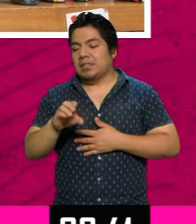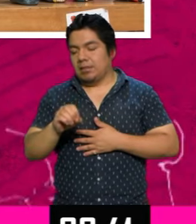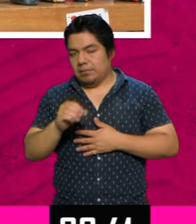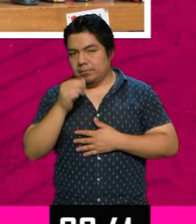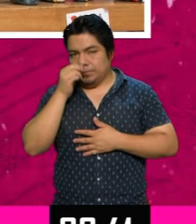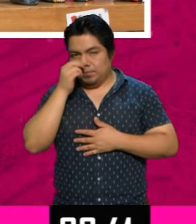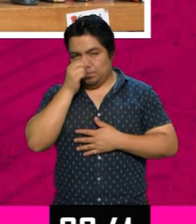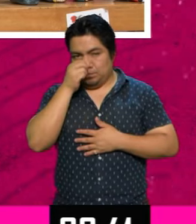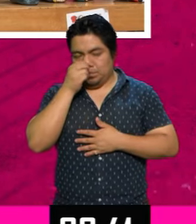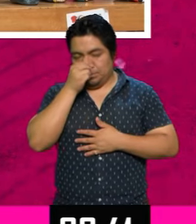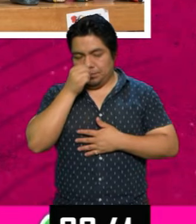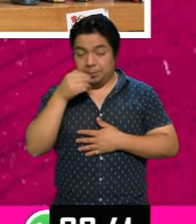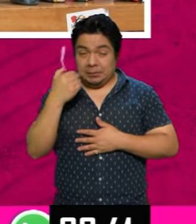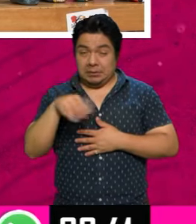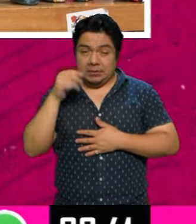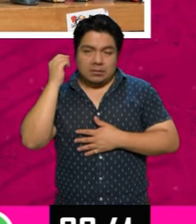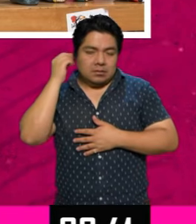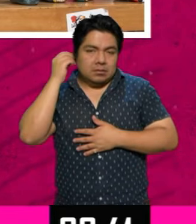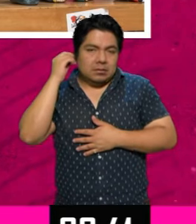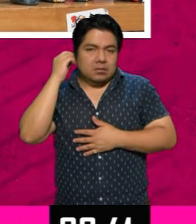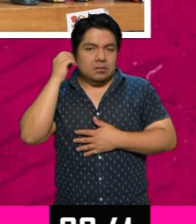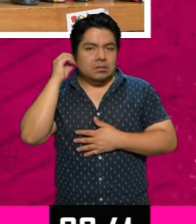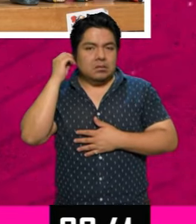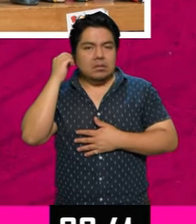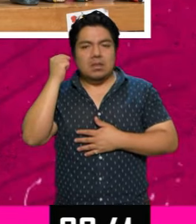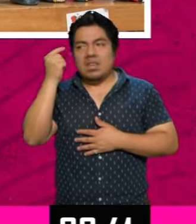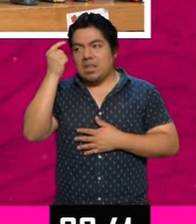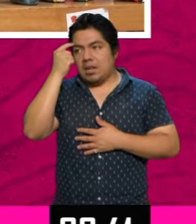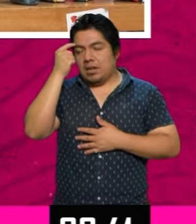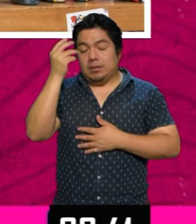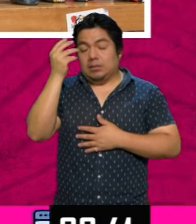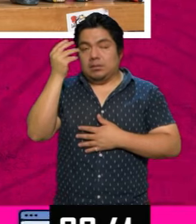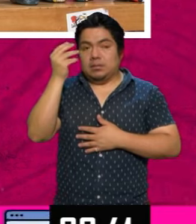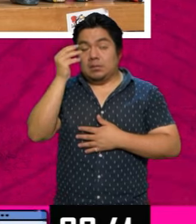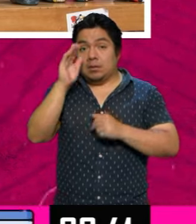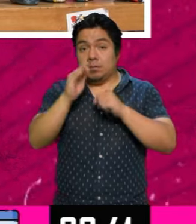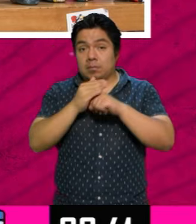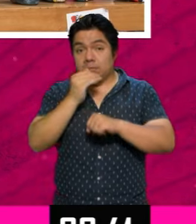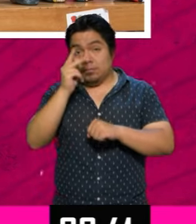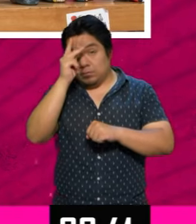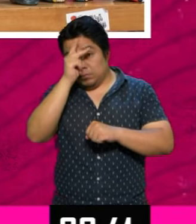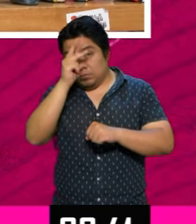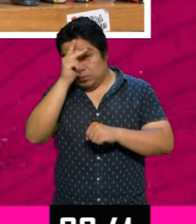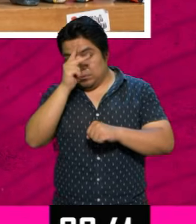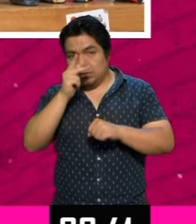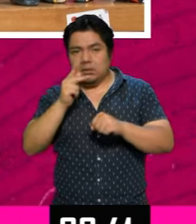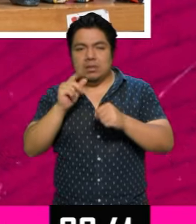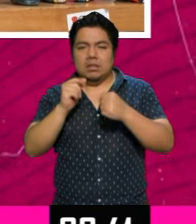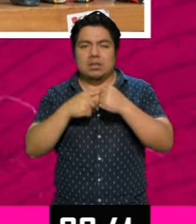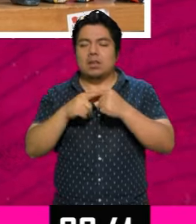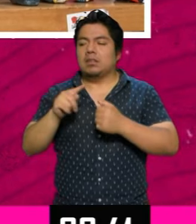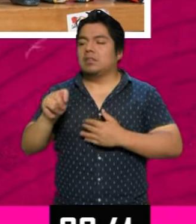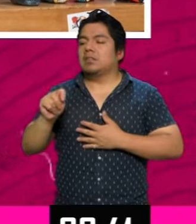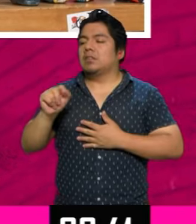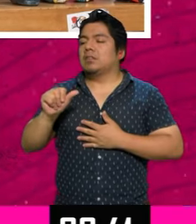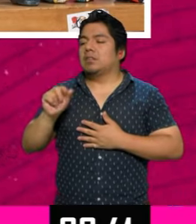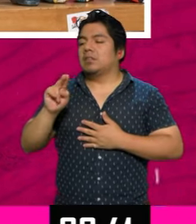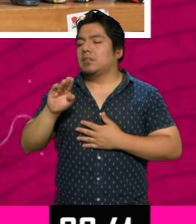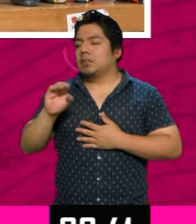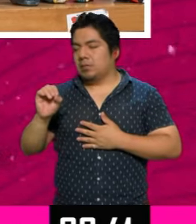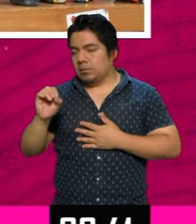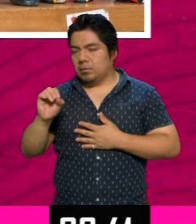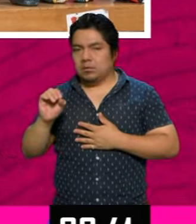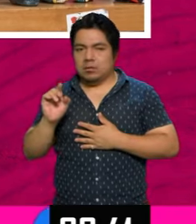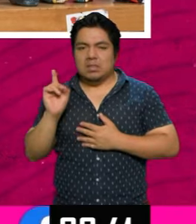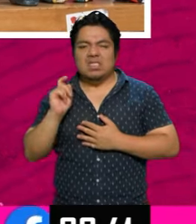de filicidio es una cosa que a la mente no le cabe. Por eso en la psicología le llamamos tabú. Tabú es una cosa impensable